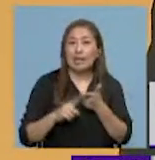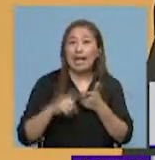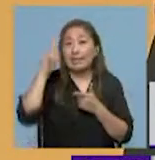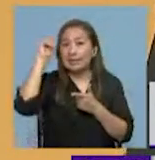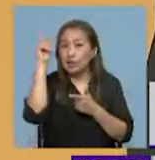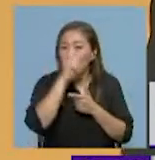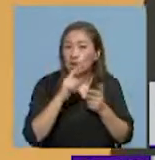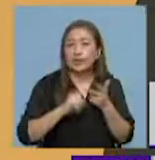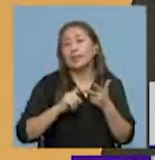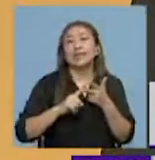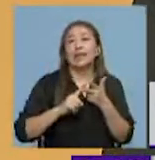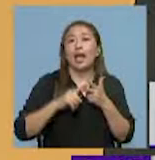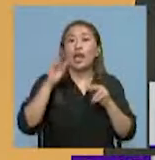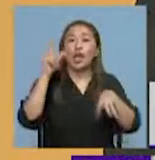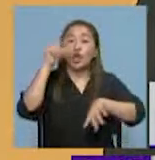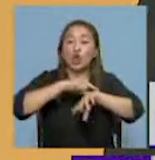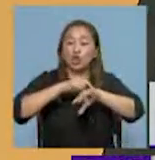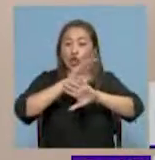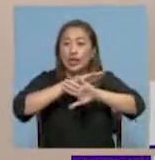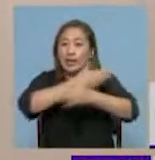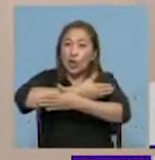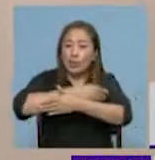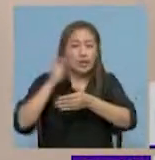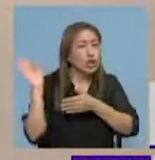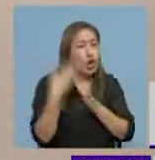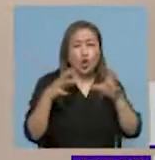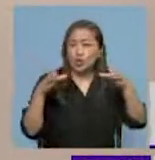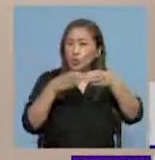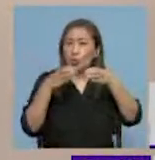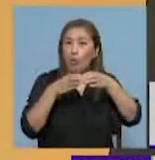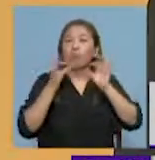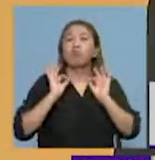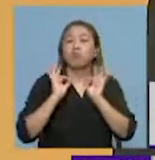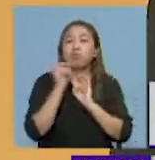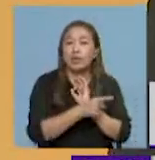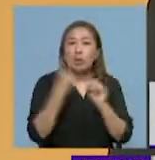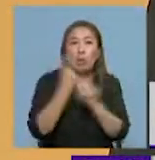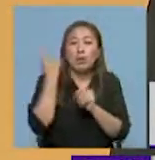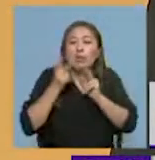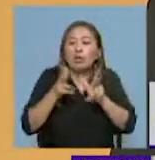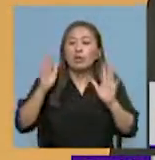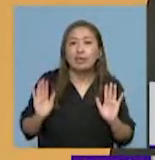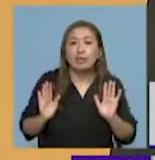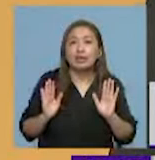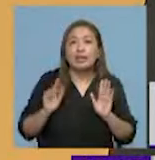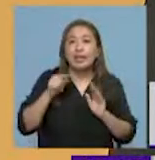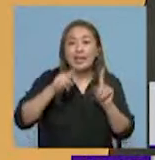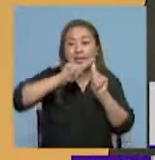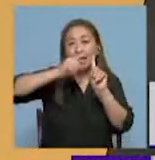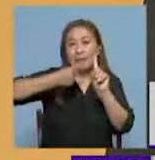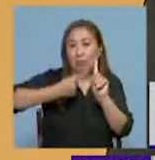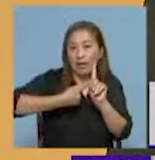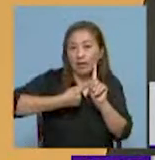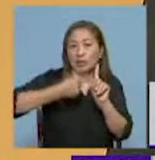los neonatólogos los juliá y todo el equipo interdisciplinario lo primero que se comprueba que el embarazo ya tenía una